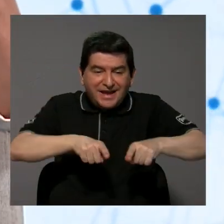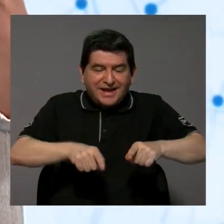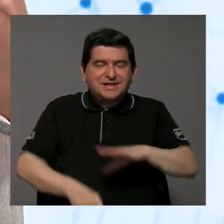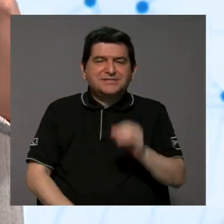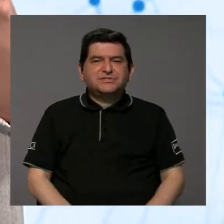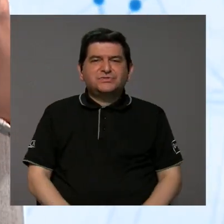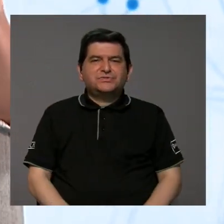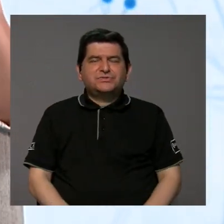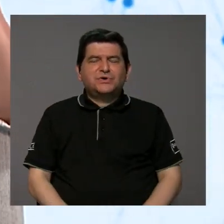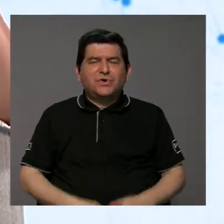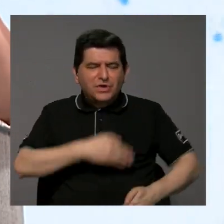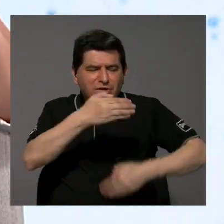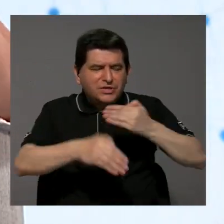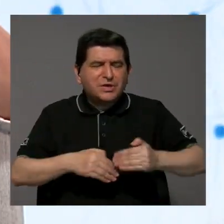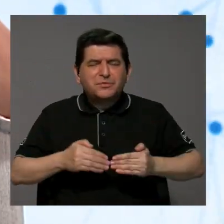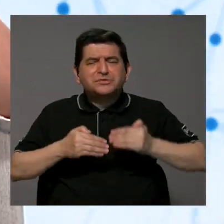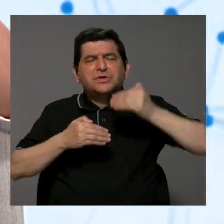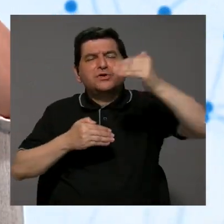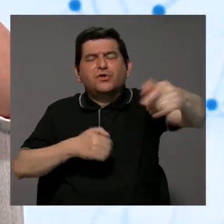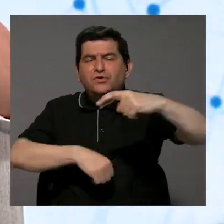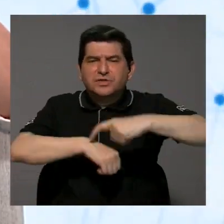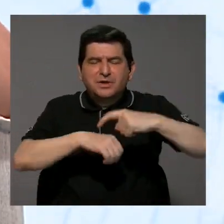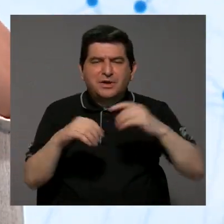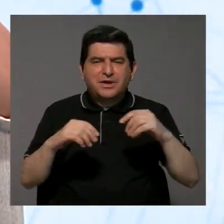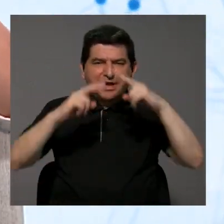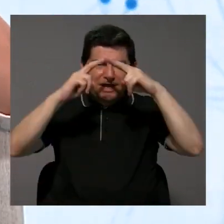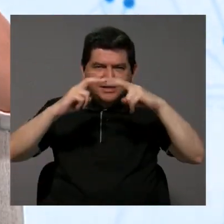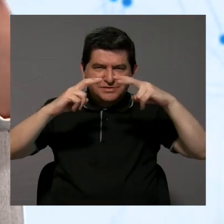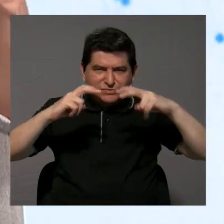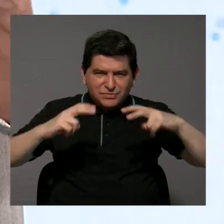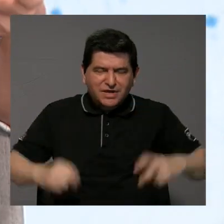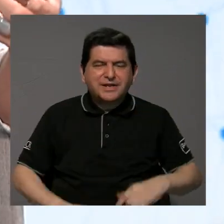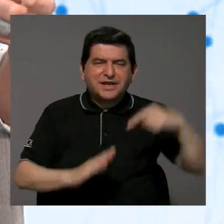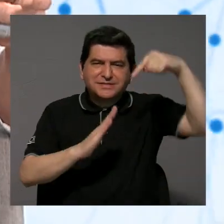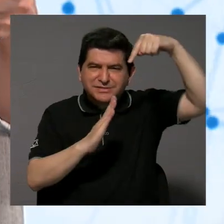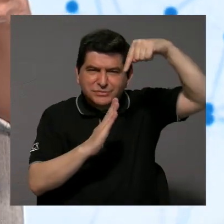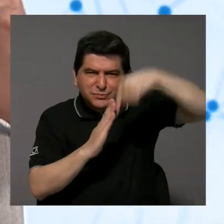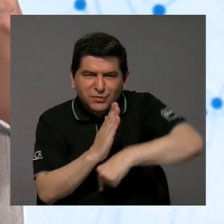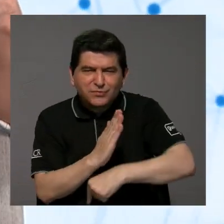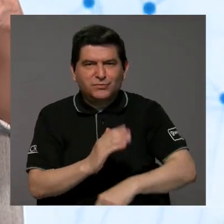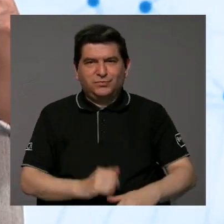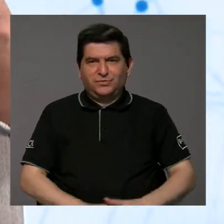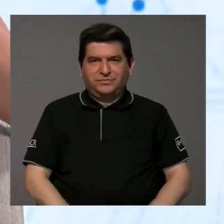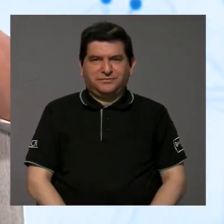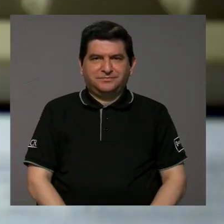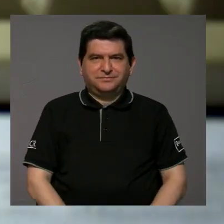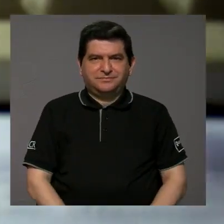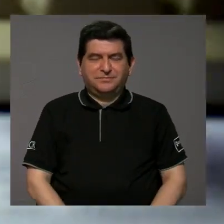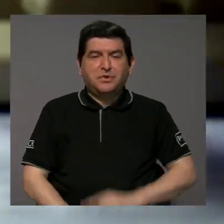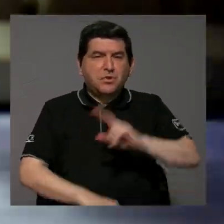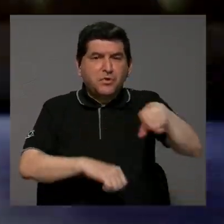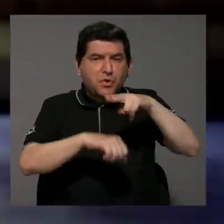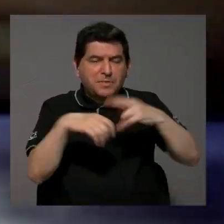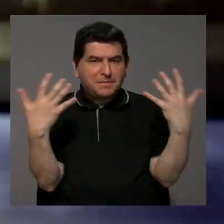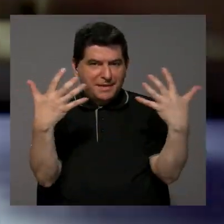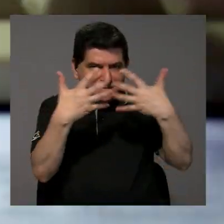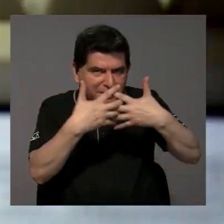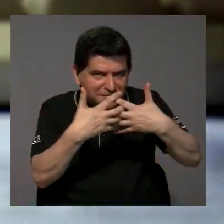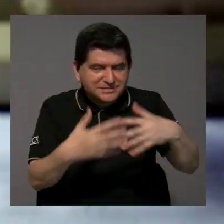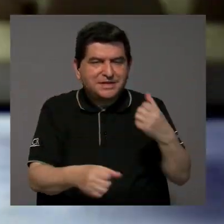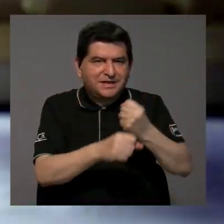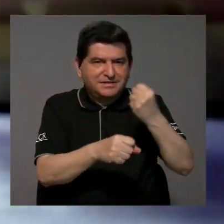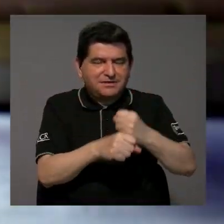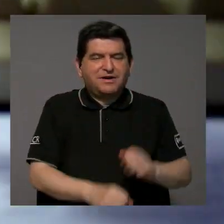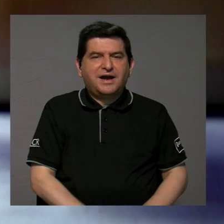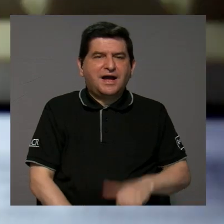largo plazo que requieren más análisis, requieren más profundidad en el análisis, ¿no? Entonces, normalmente combinamos, por ejemplo, si